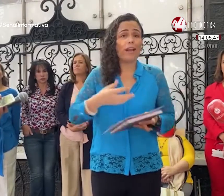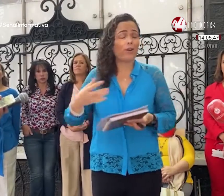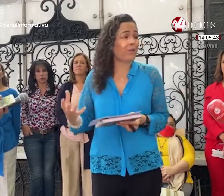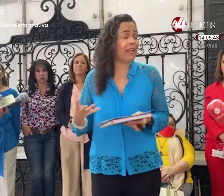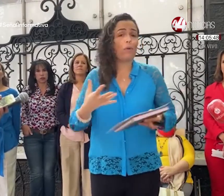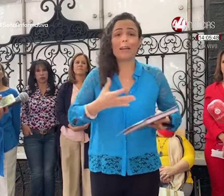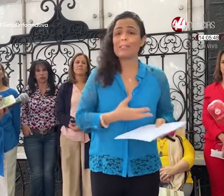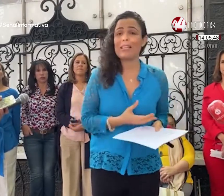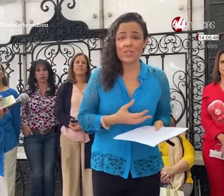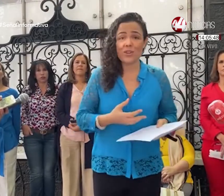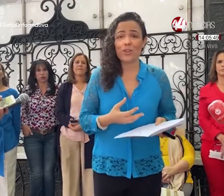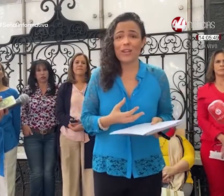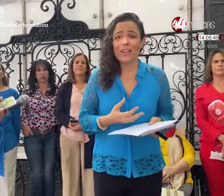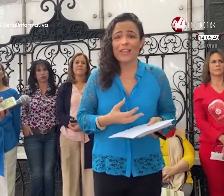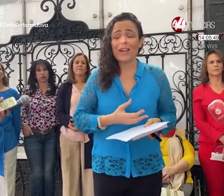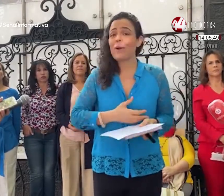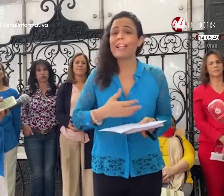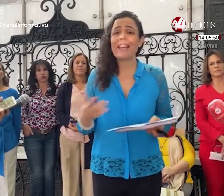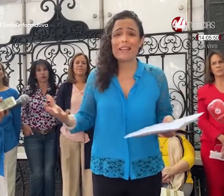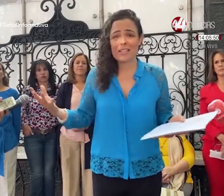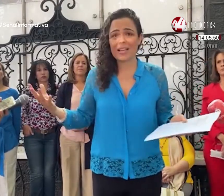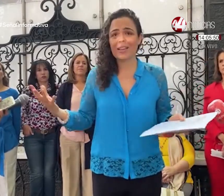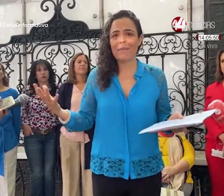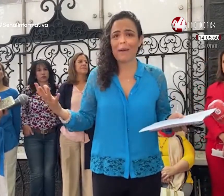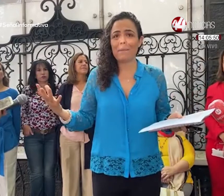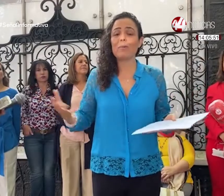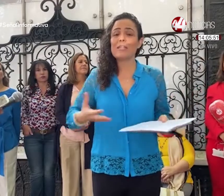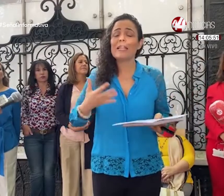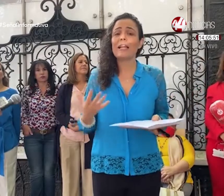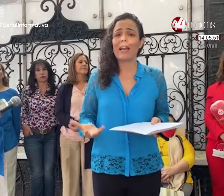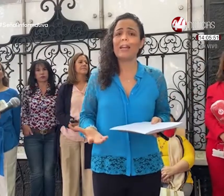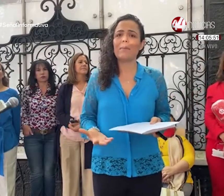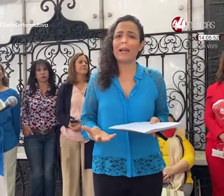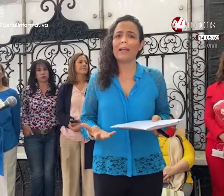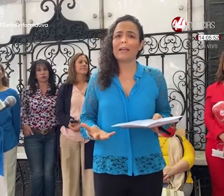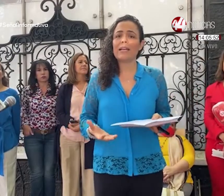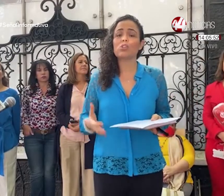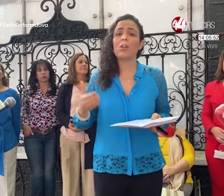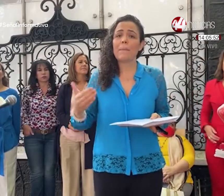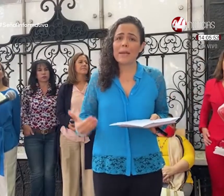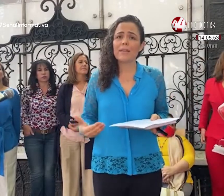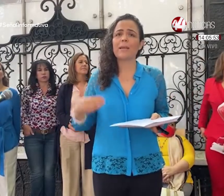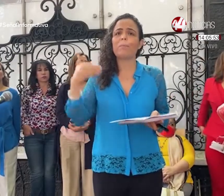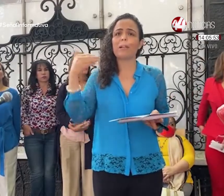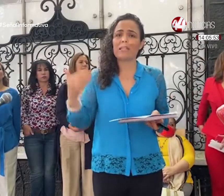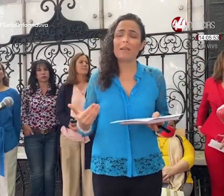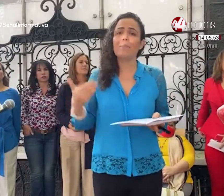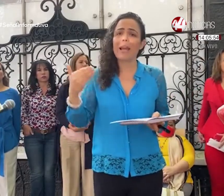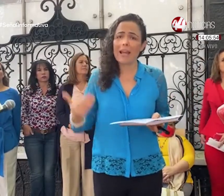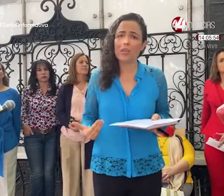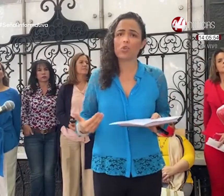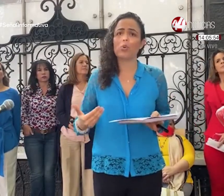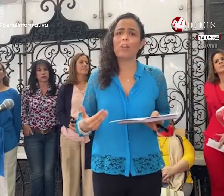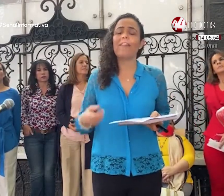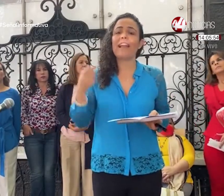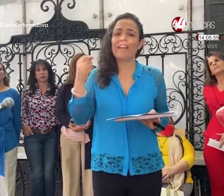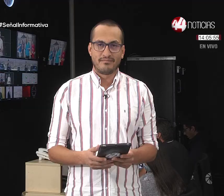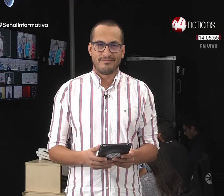de Desarrollo Sostenible de las Naciones Unidas, que obligan a los estados a promover sociedades justas, pacíficas e